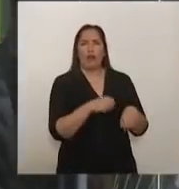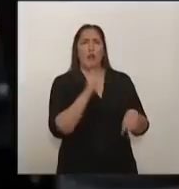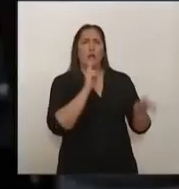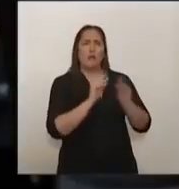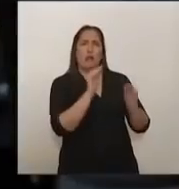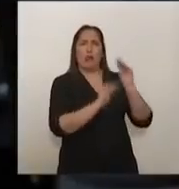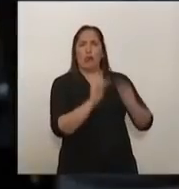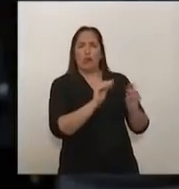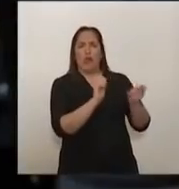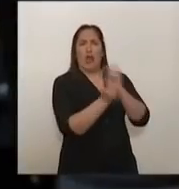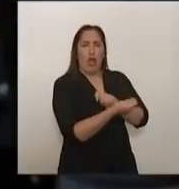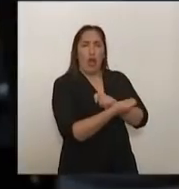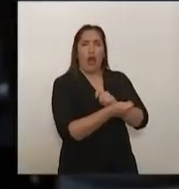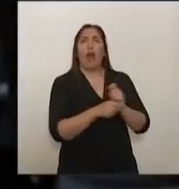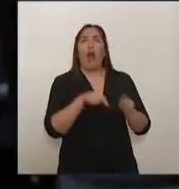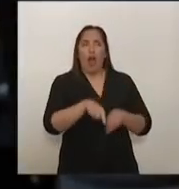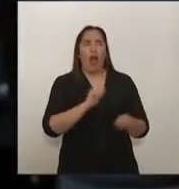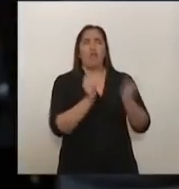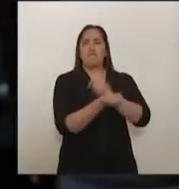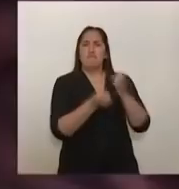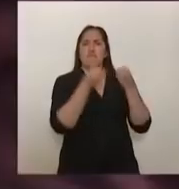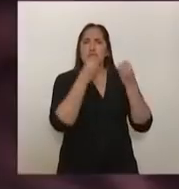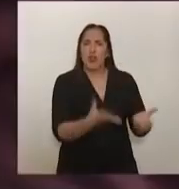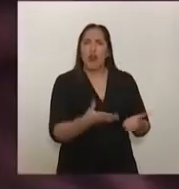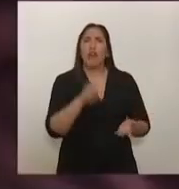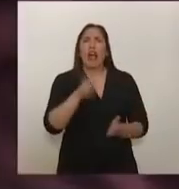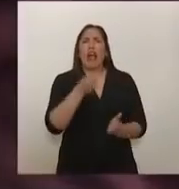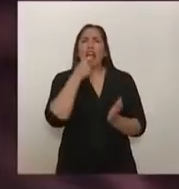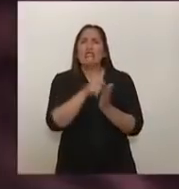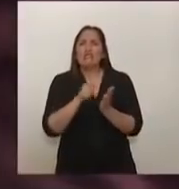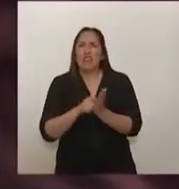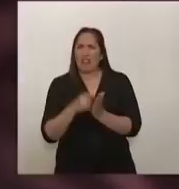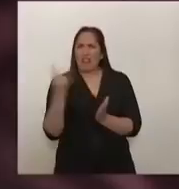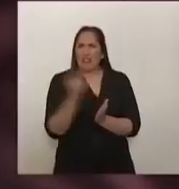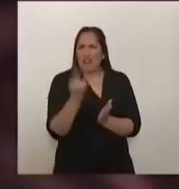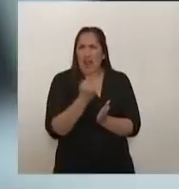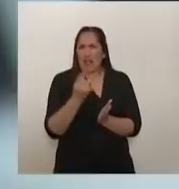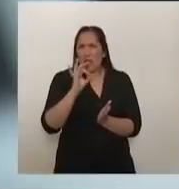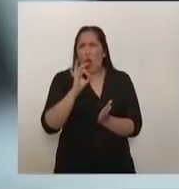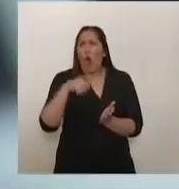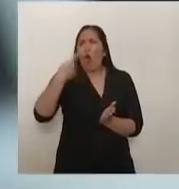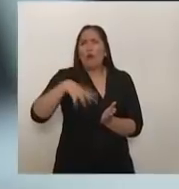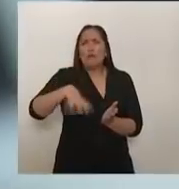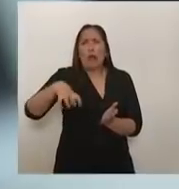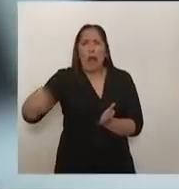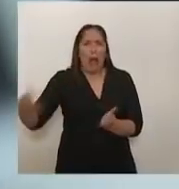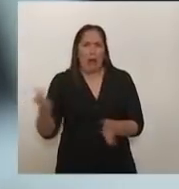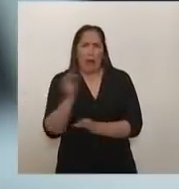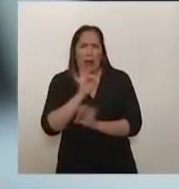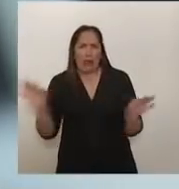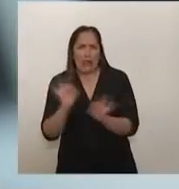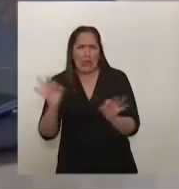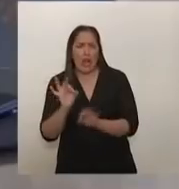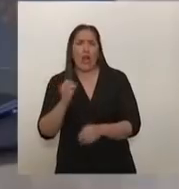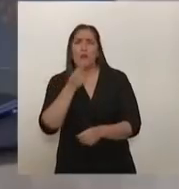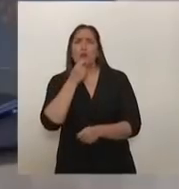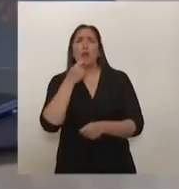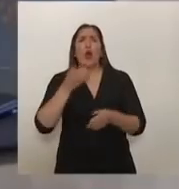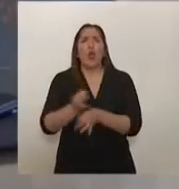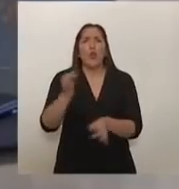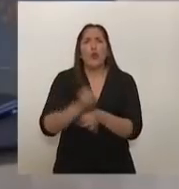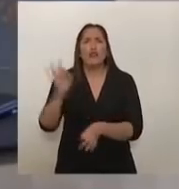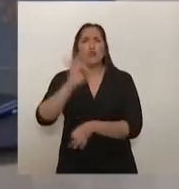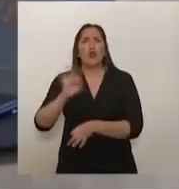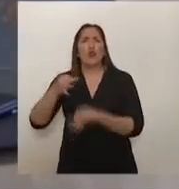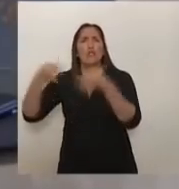los argentinos. Además recibimos estadísticas falsas o inexistentes en muchas áreas, como educación o seguridad. No